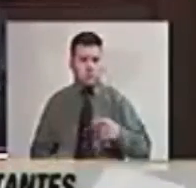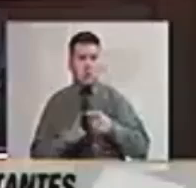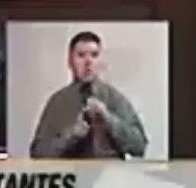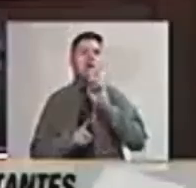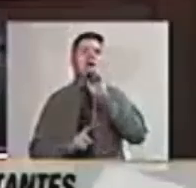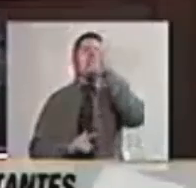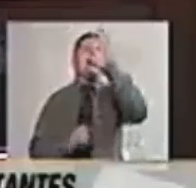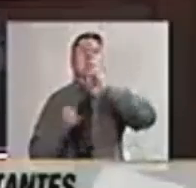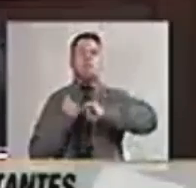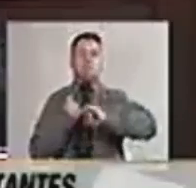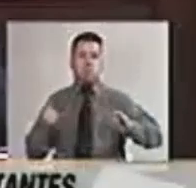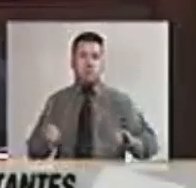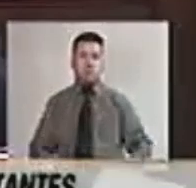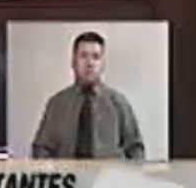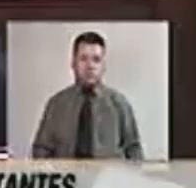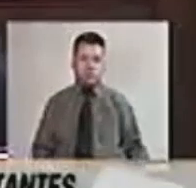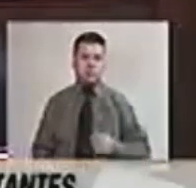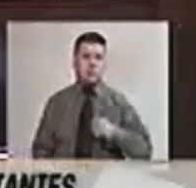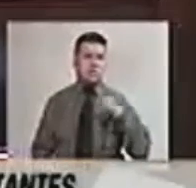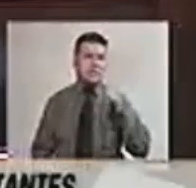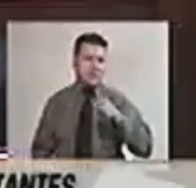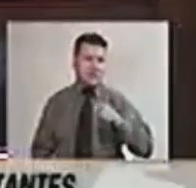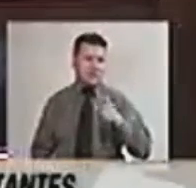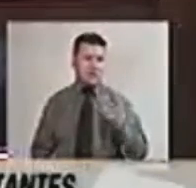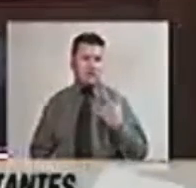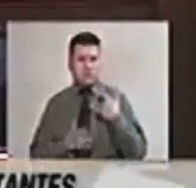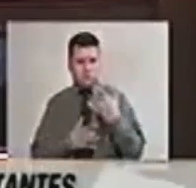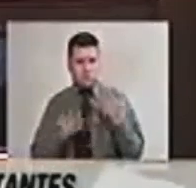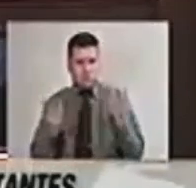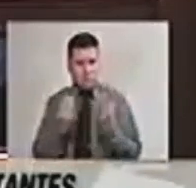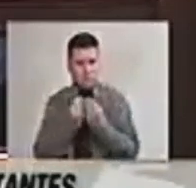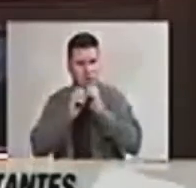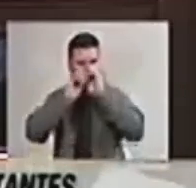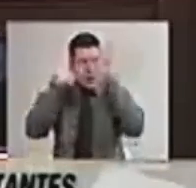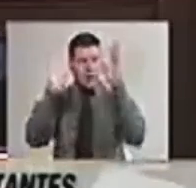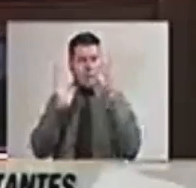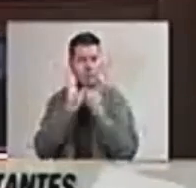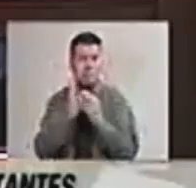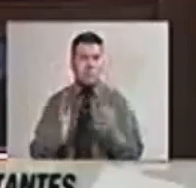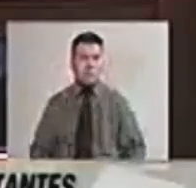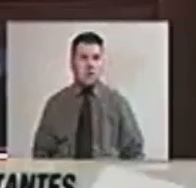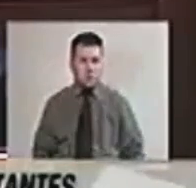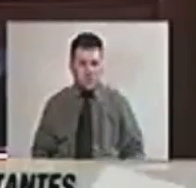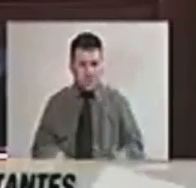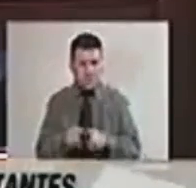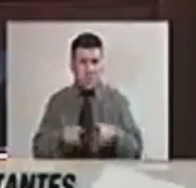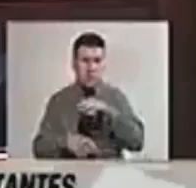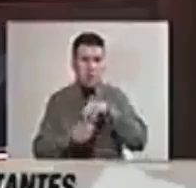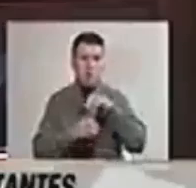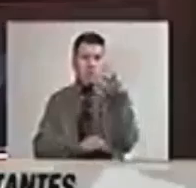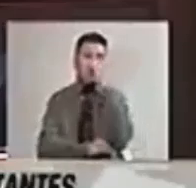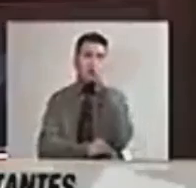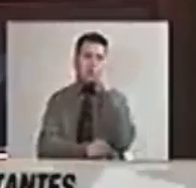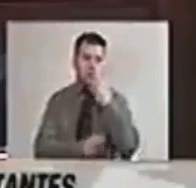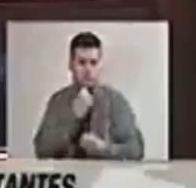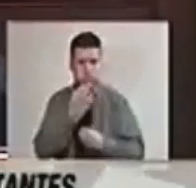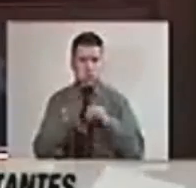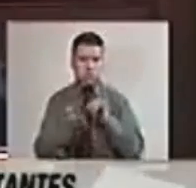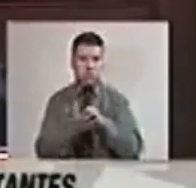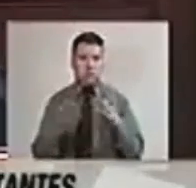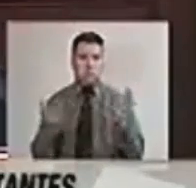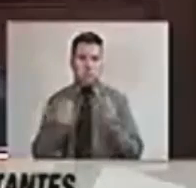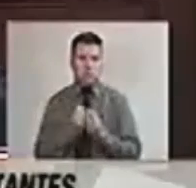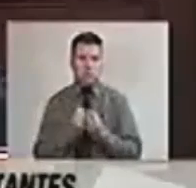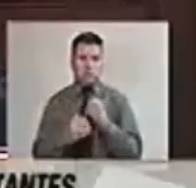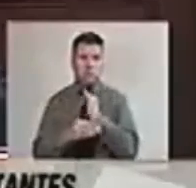grito de independencia, necesitamos tener la solidaridad clara, firme, del pueblo de Colombia y expresado a través